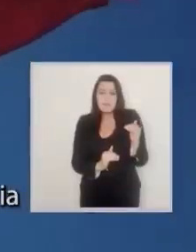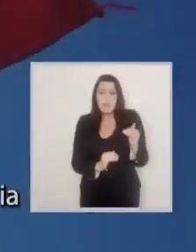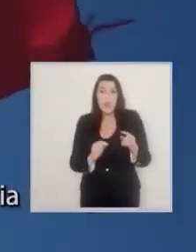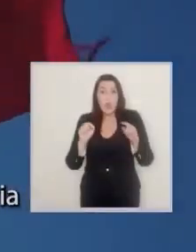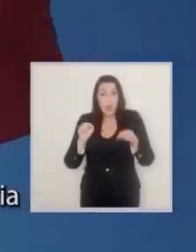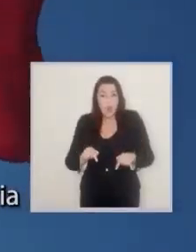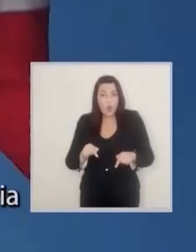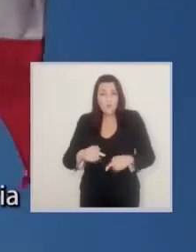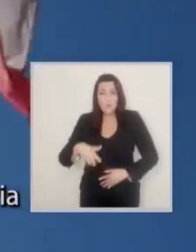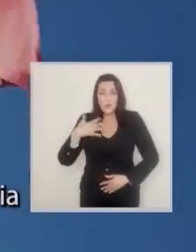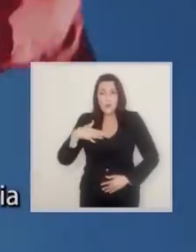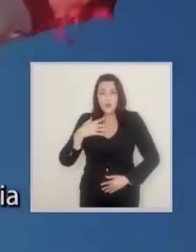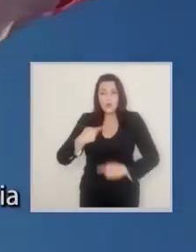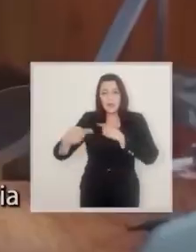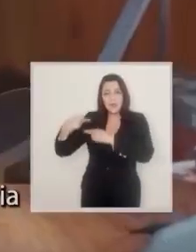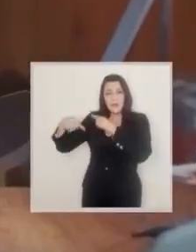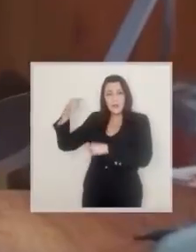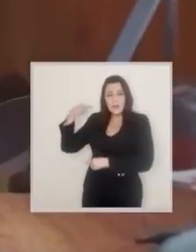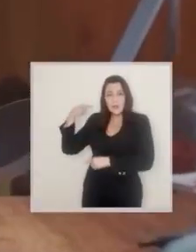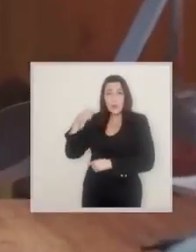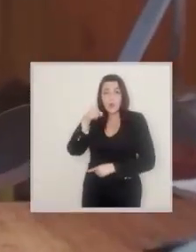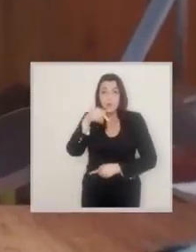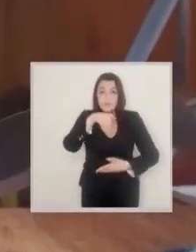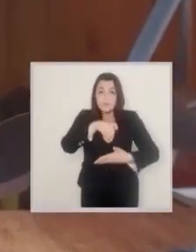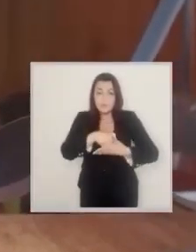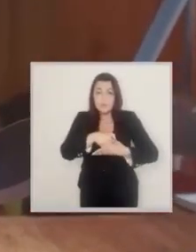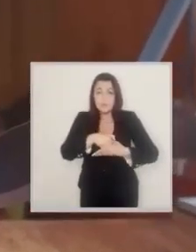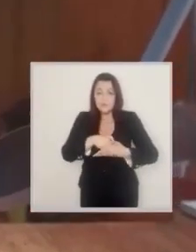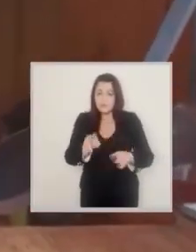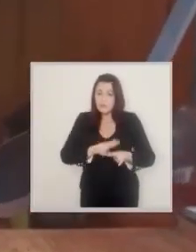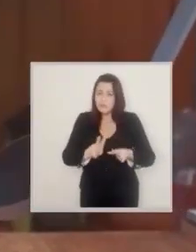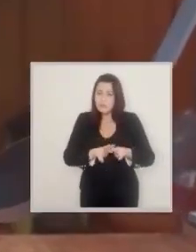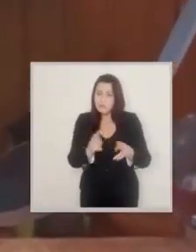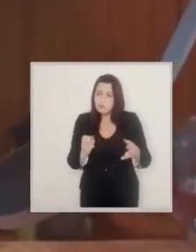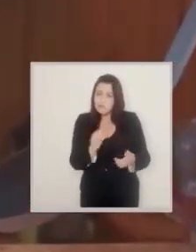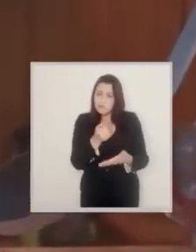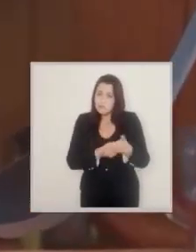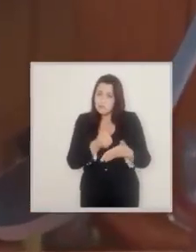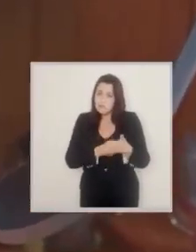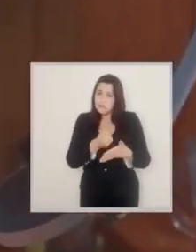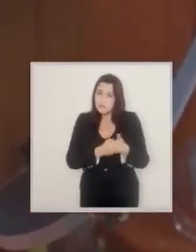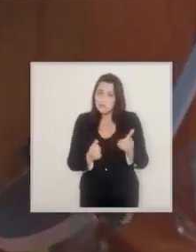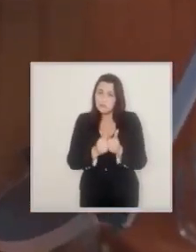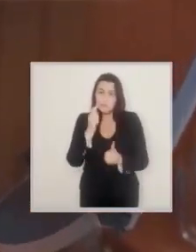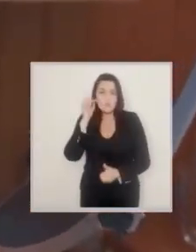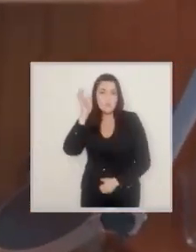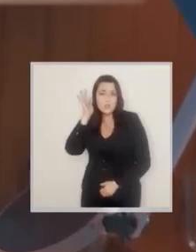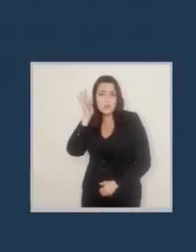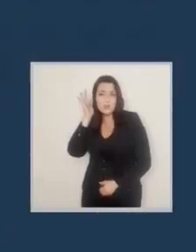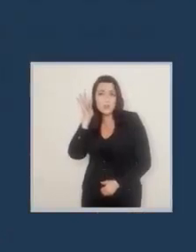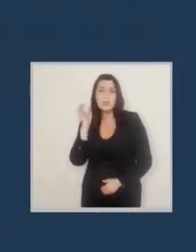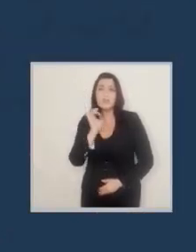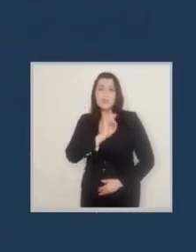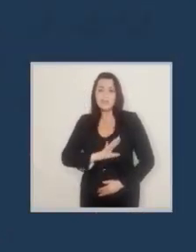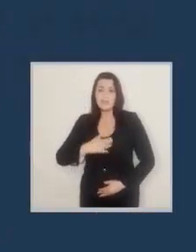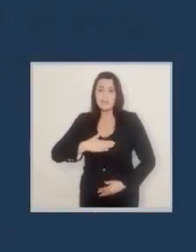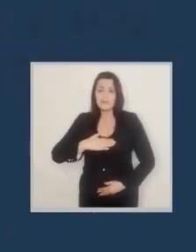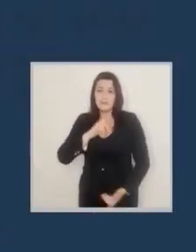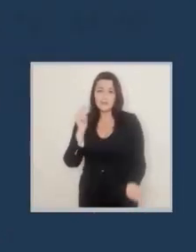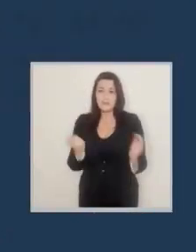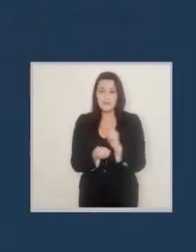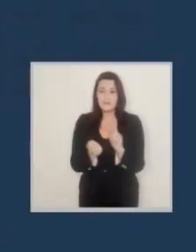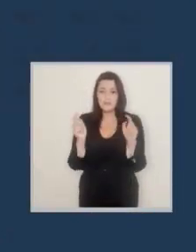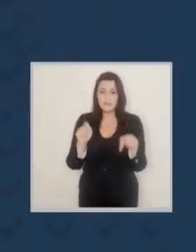Porque es el momento más importante de nuestra historia. Con tu voto, vamos a luchar juntas y juntos por el Chile que queremos. El cambio es hoy.